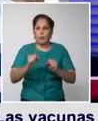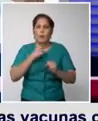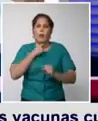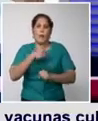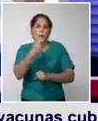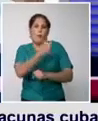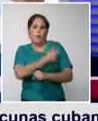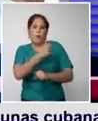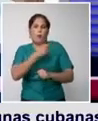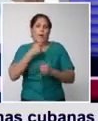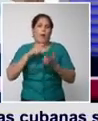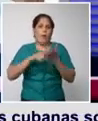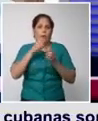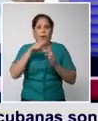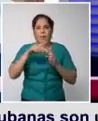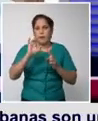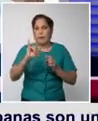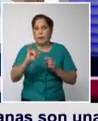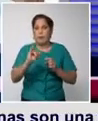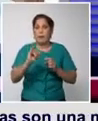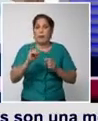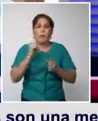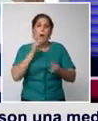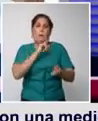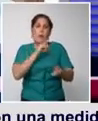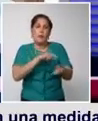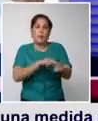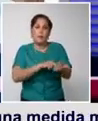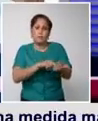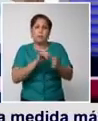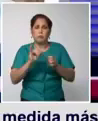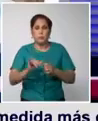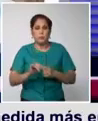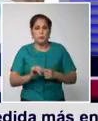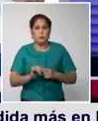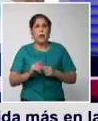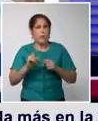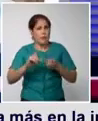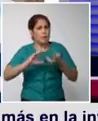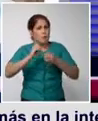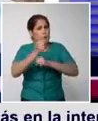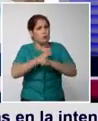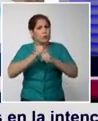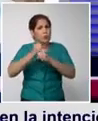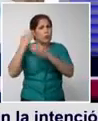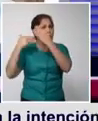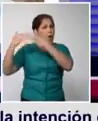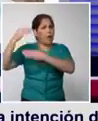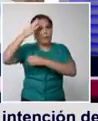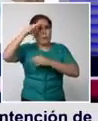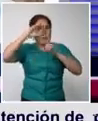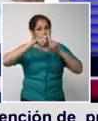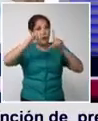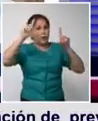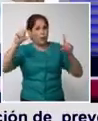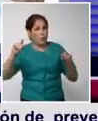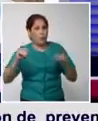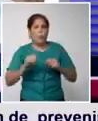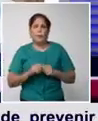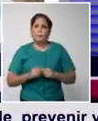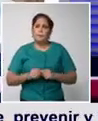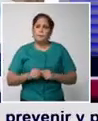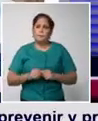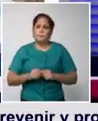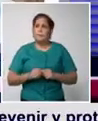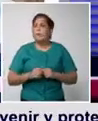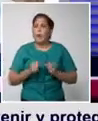de hepatitis, por ejemplo, el esquema que siempre se usó mucho tiempo en Cuba, se usaban dosis de refuerzo. Para